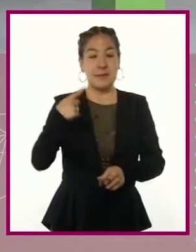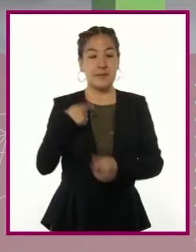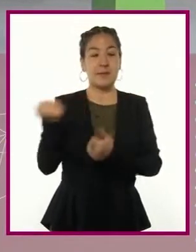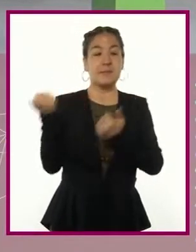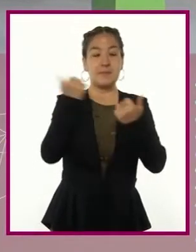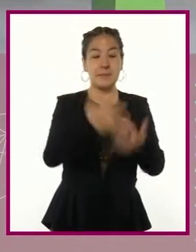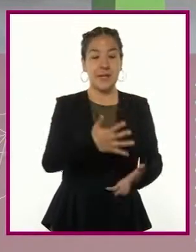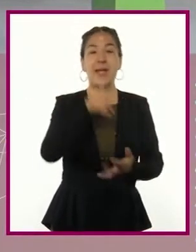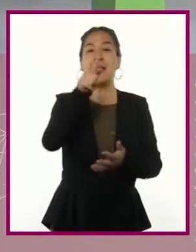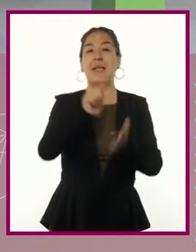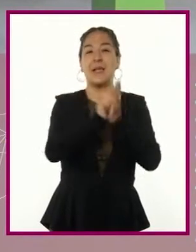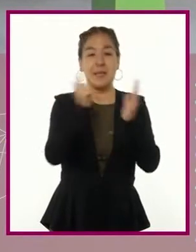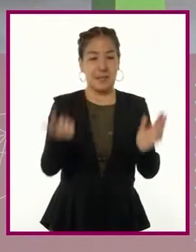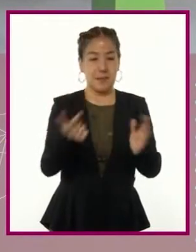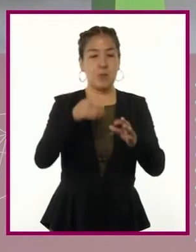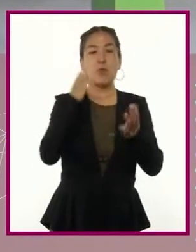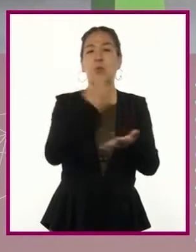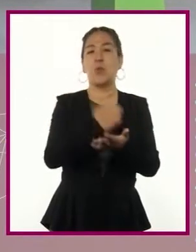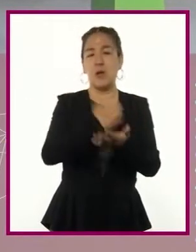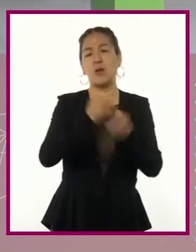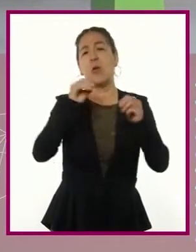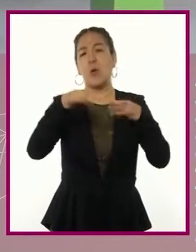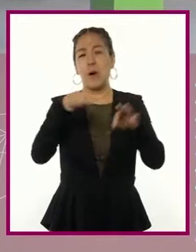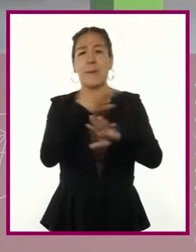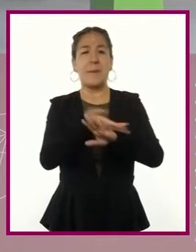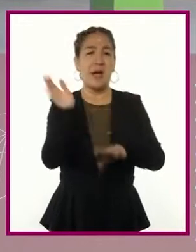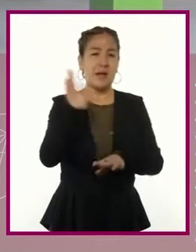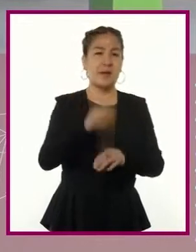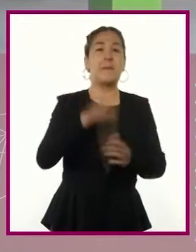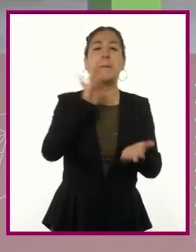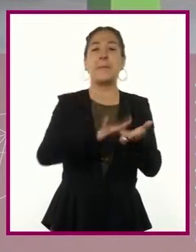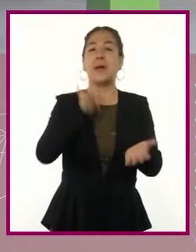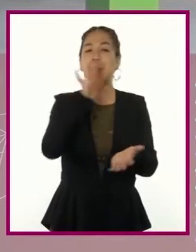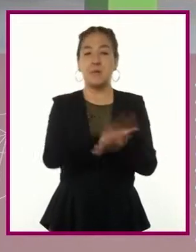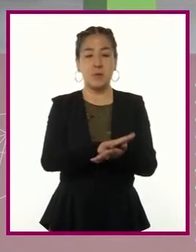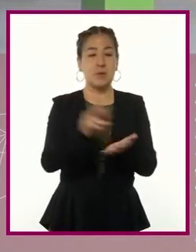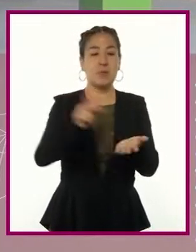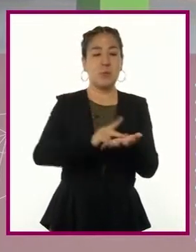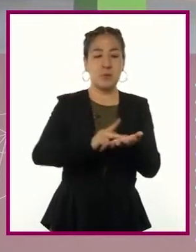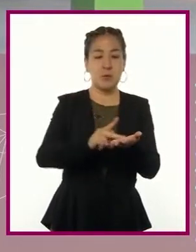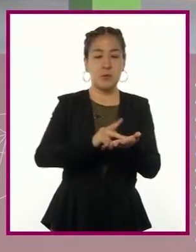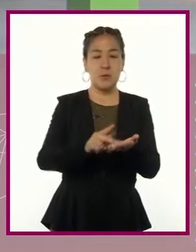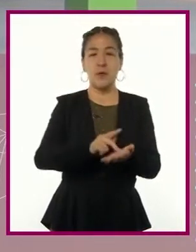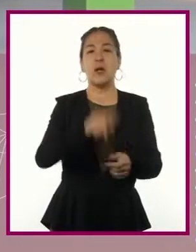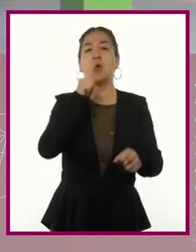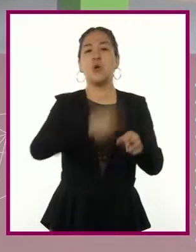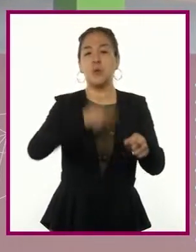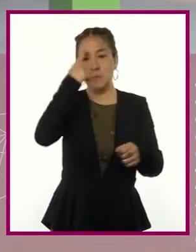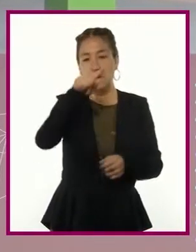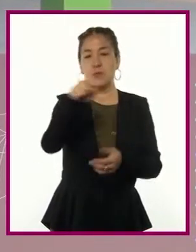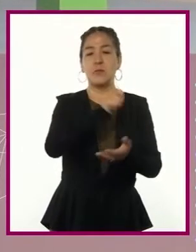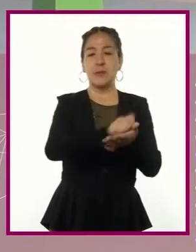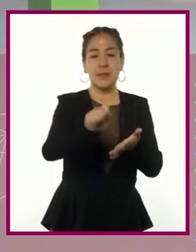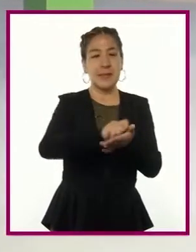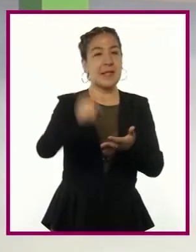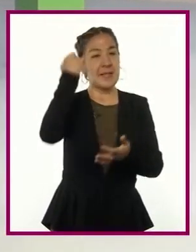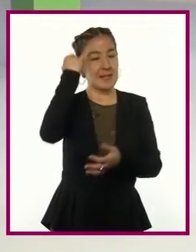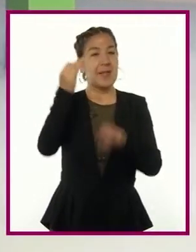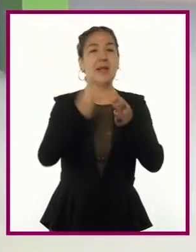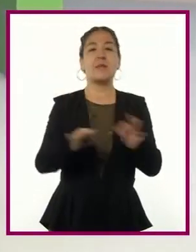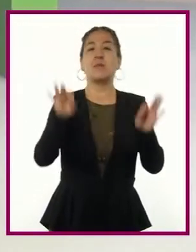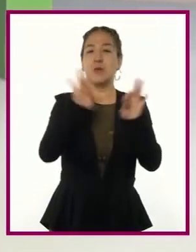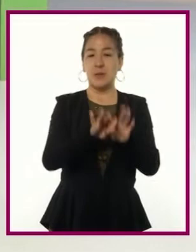texto, cuaderno u hojas blancas o de colores, pegamento, bolígrafo y colores para registrar las ideas